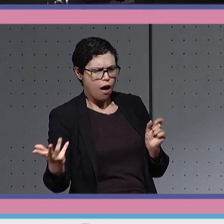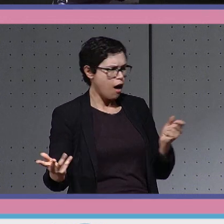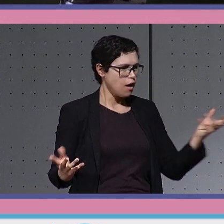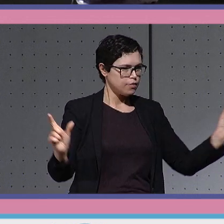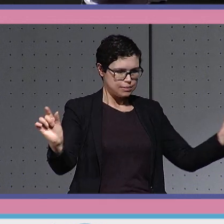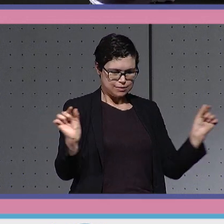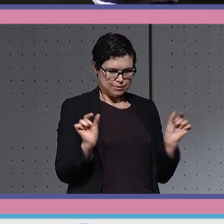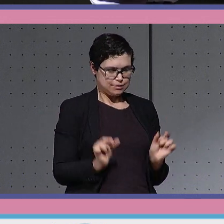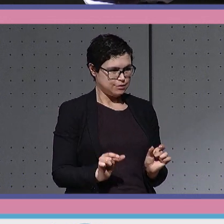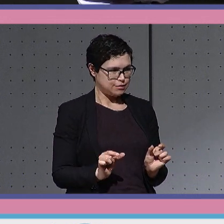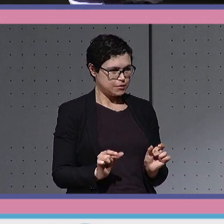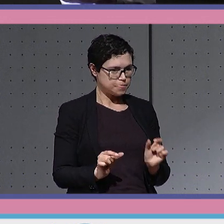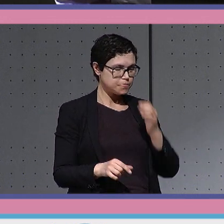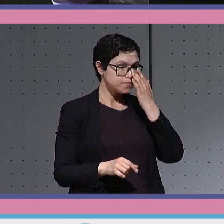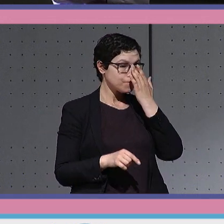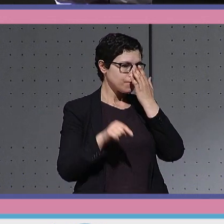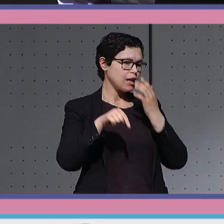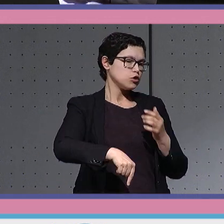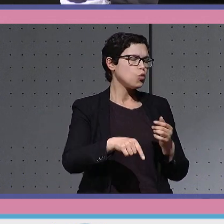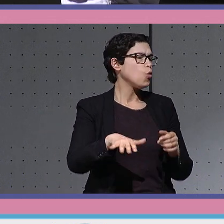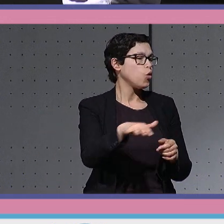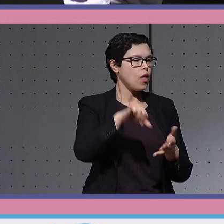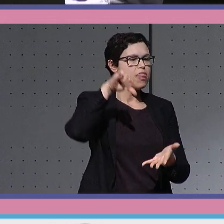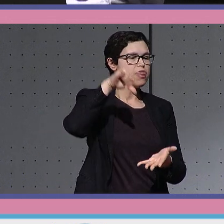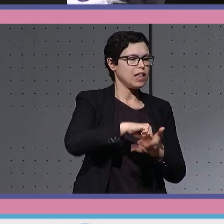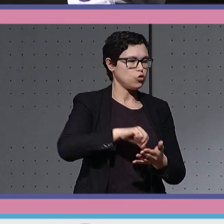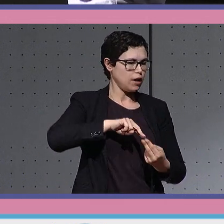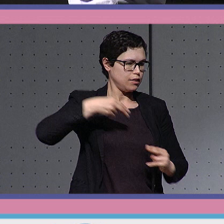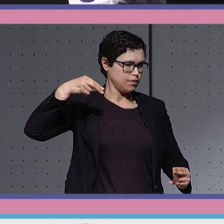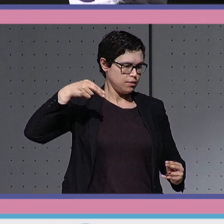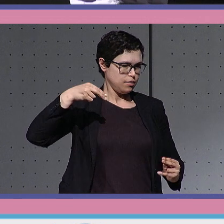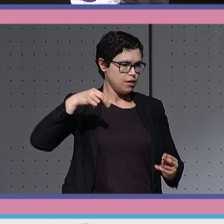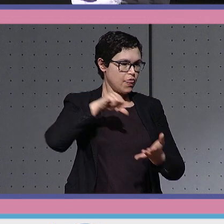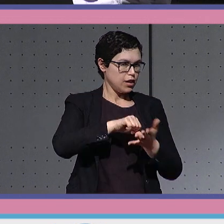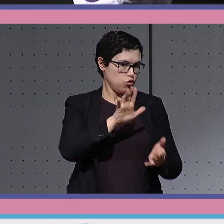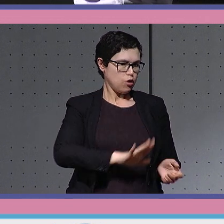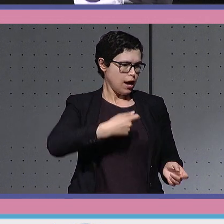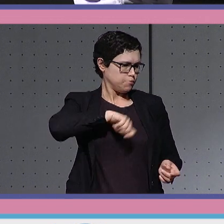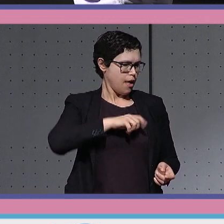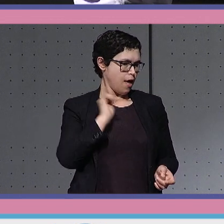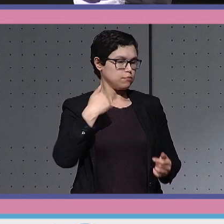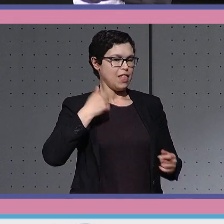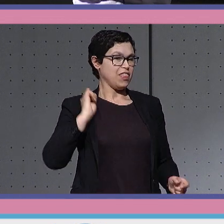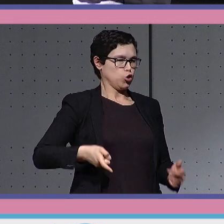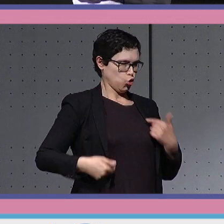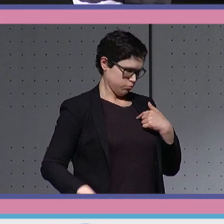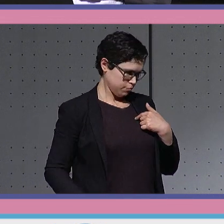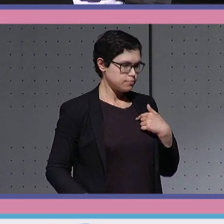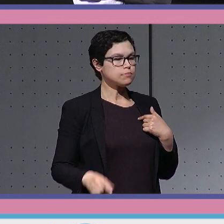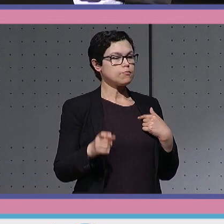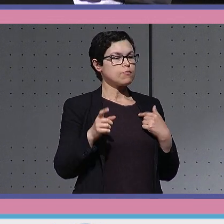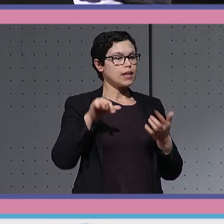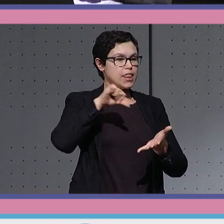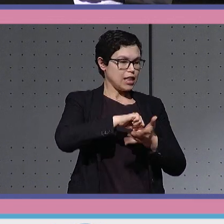Esto se hace en grandes centros de genotipado. El Centro Nacional de Genotipado, España tiene uno, lo dirijo yo, y se trabaja para